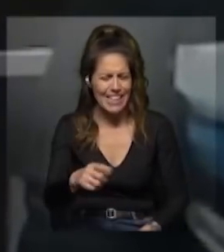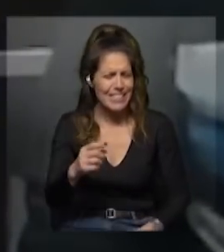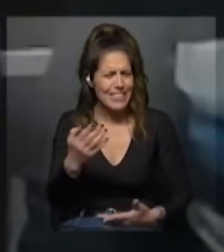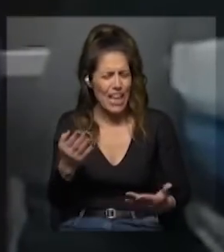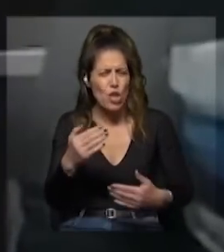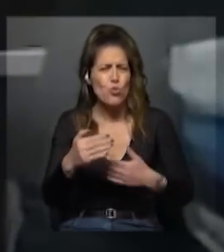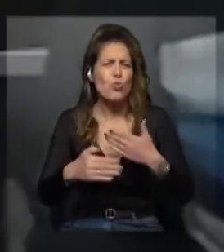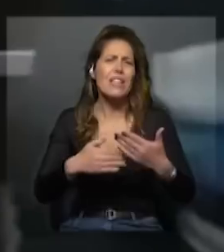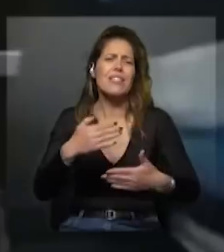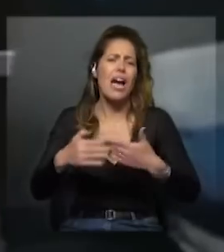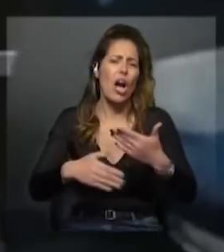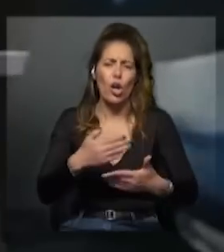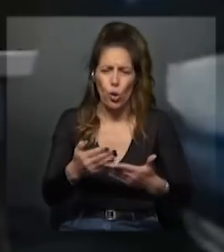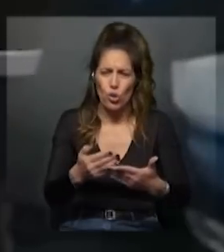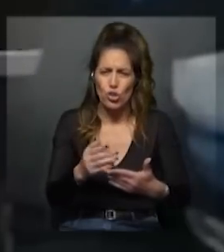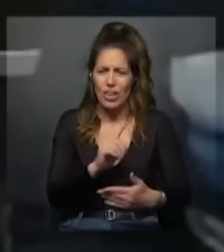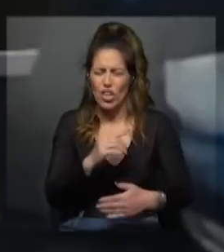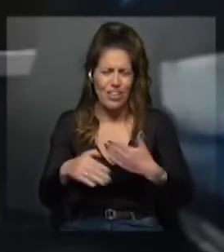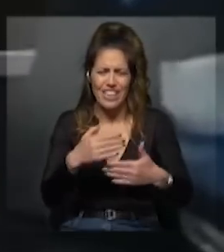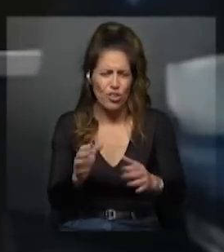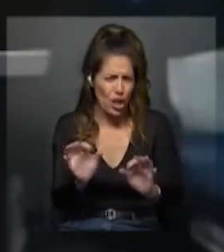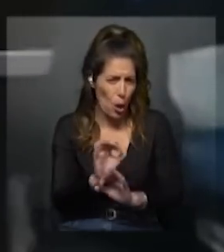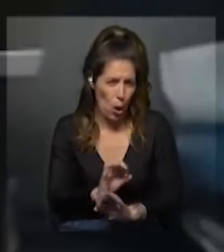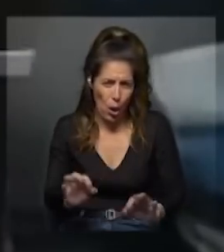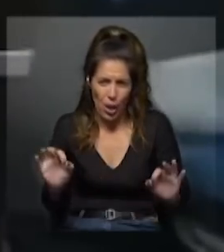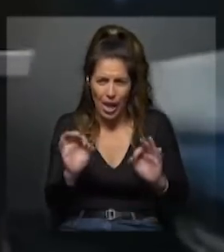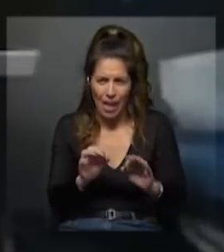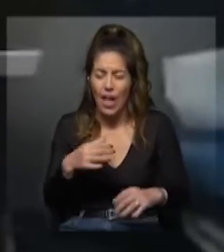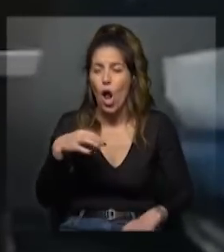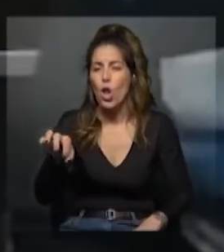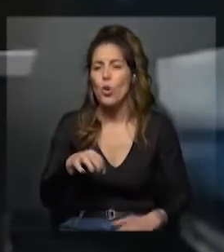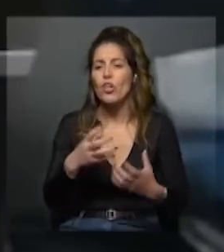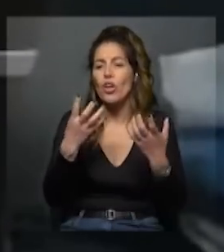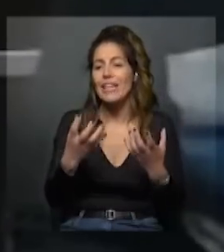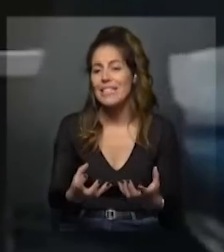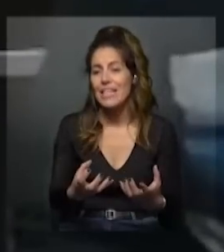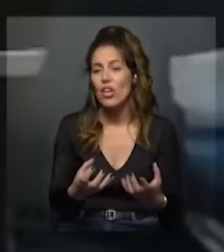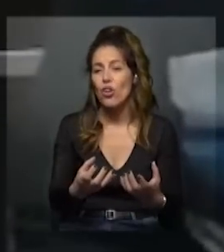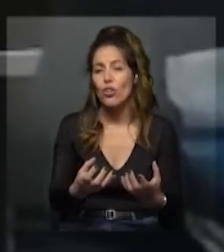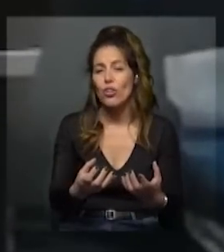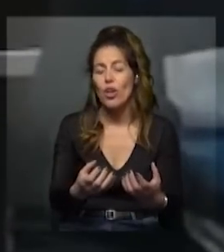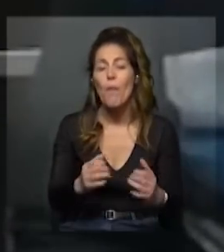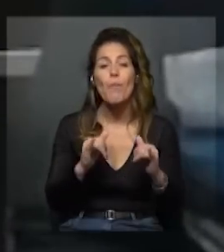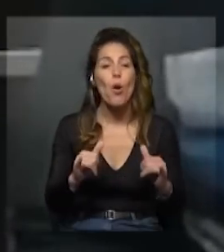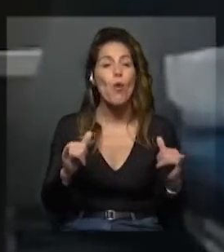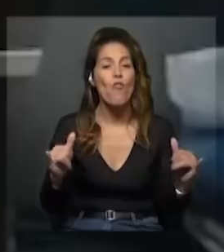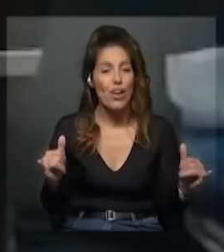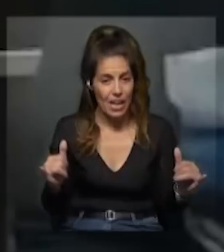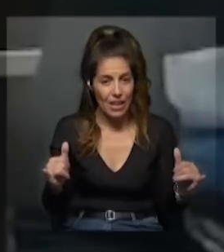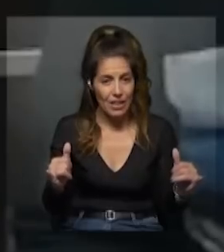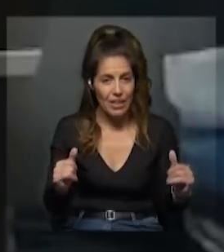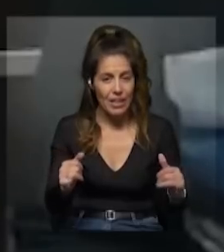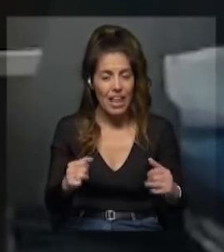desarrollo que desarrollo no desarrollaron nada Lo único que hicieron fue promover